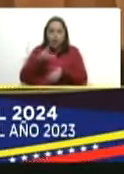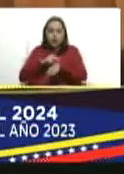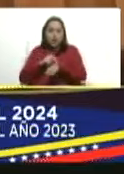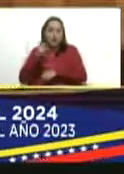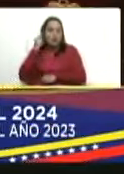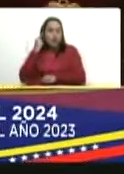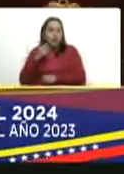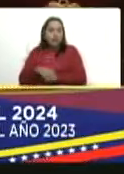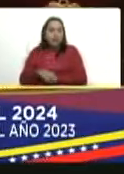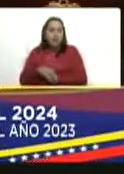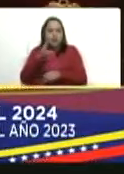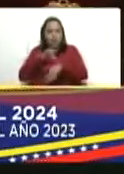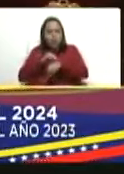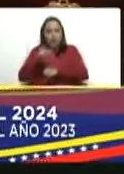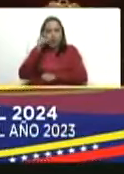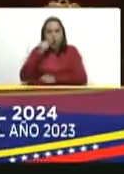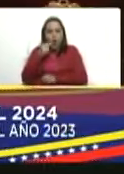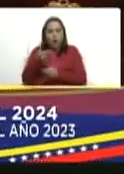D'Amelio Rodríguez?